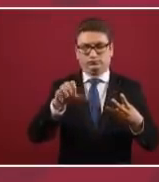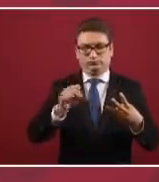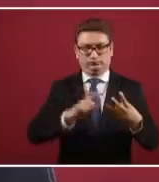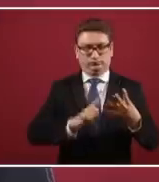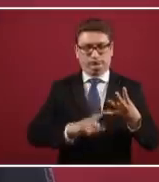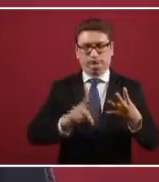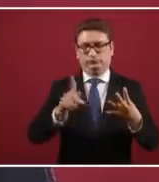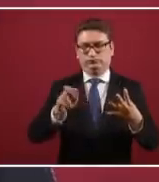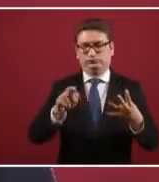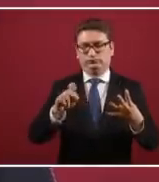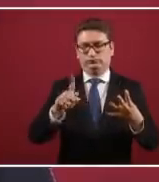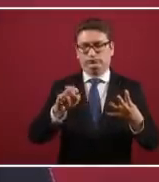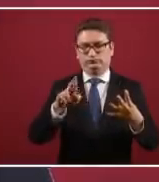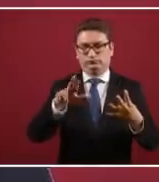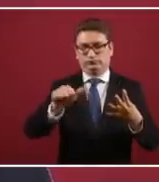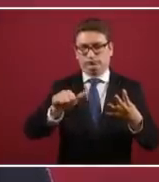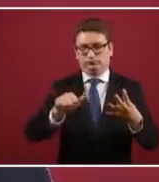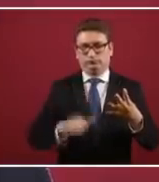prospera,